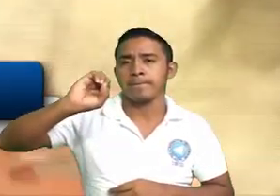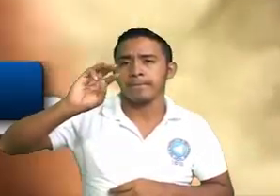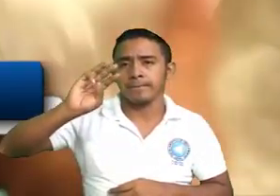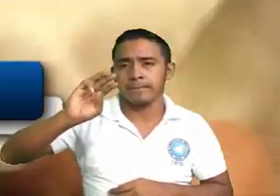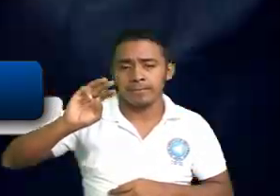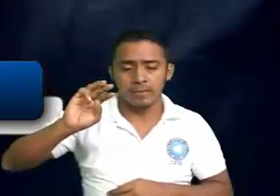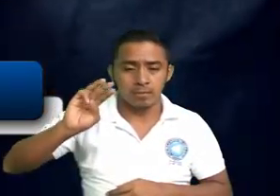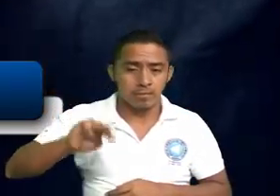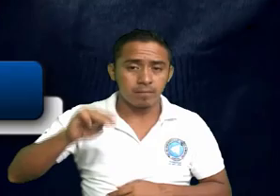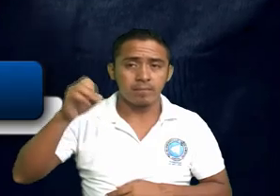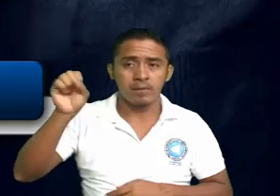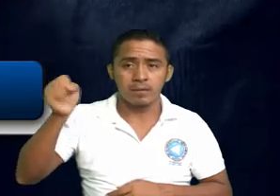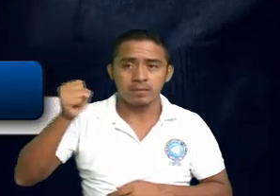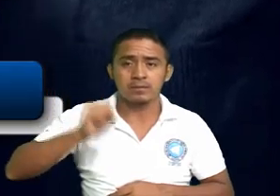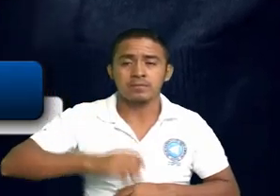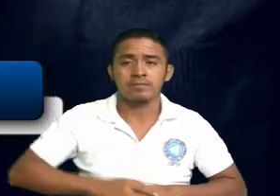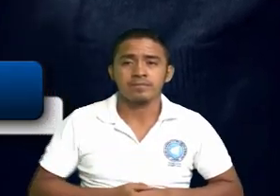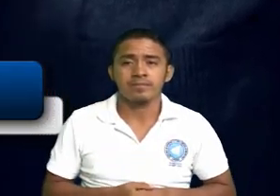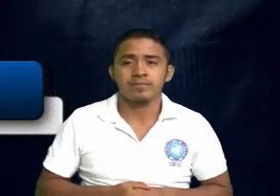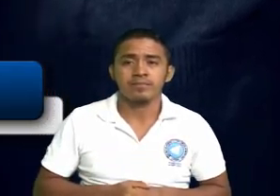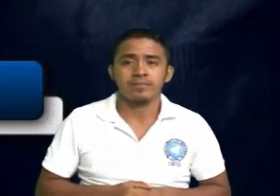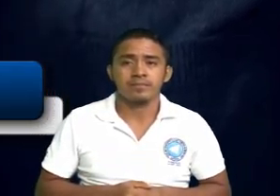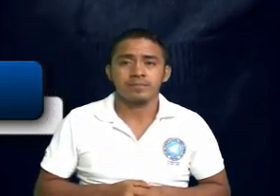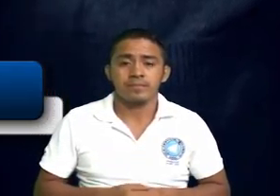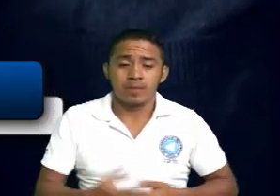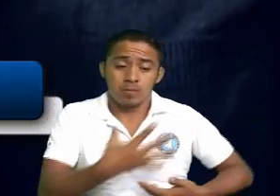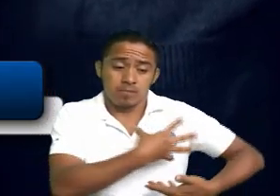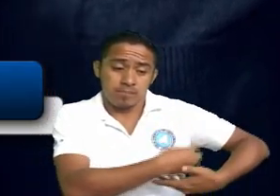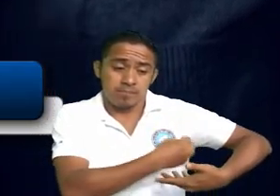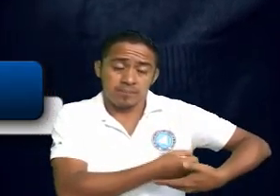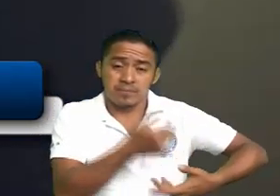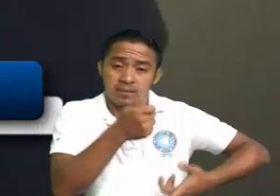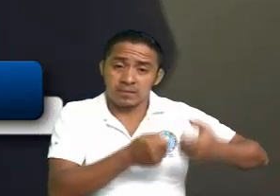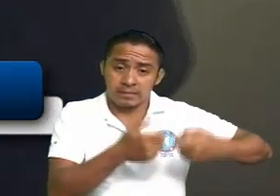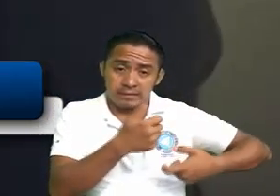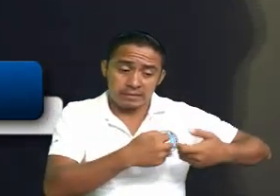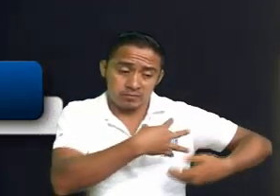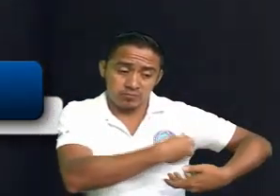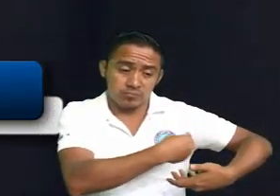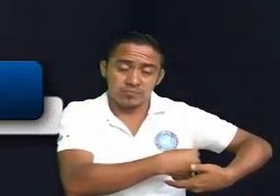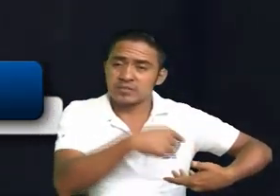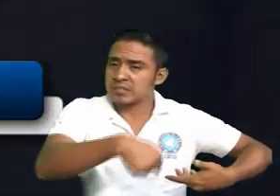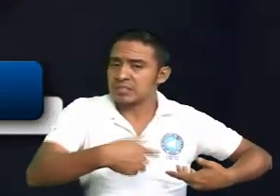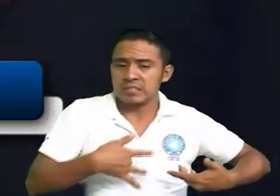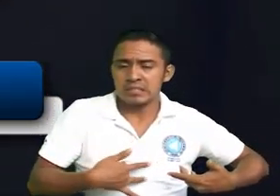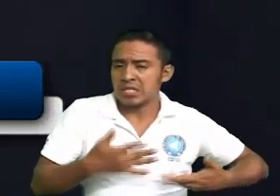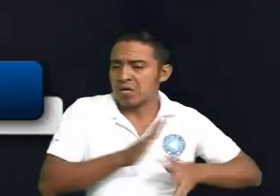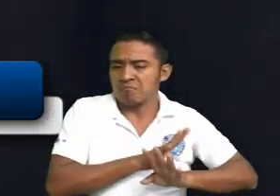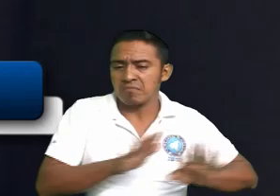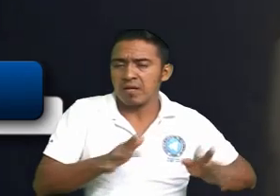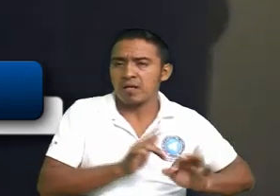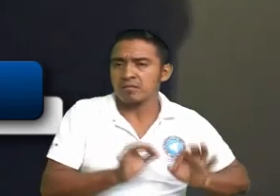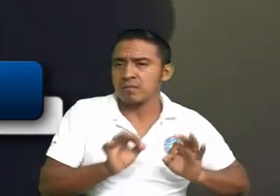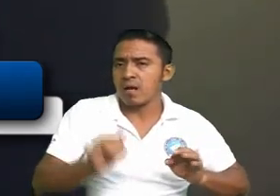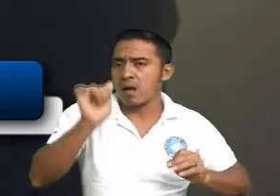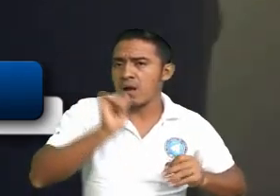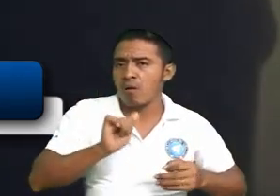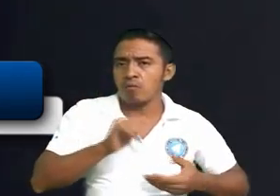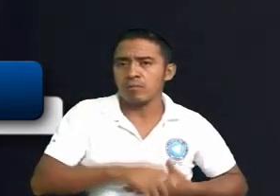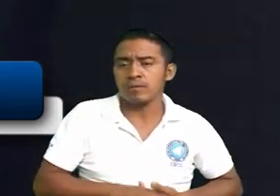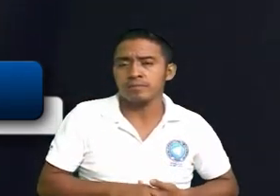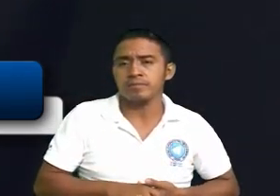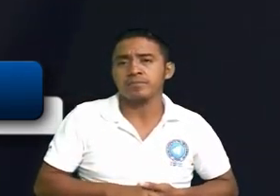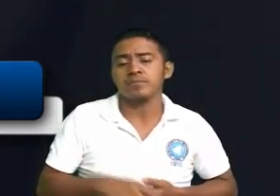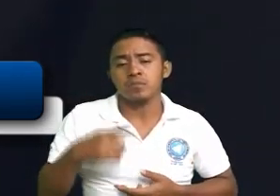gotitas de agua a los niños recién nacidos? No. Basta con el líquido que sale del pecho de la madre. ¿Cómo es la cosa, doctora?